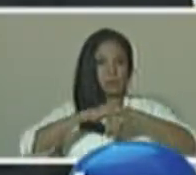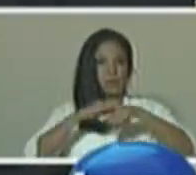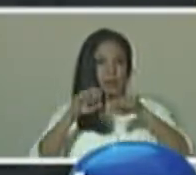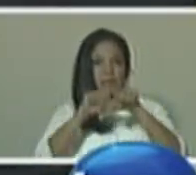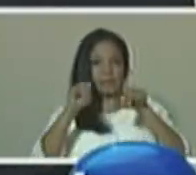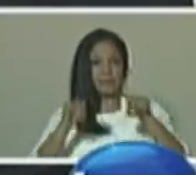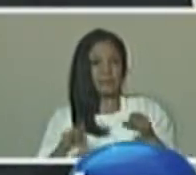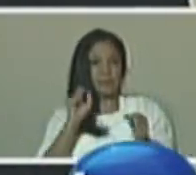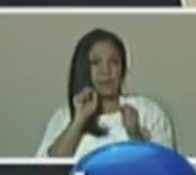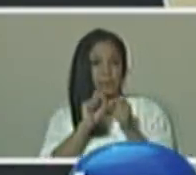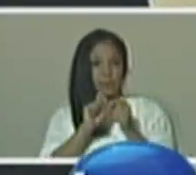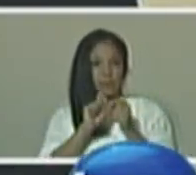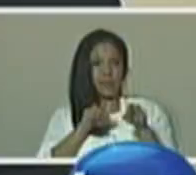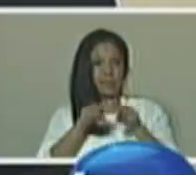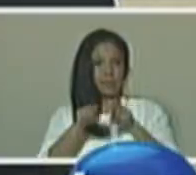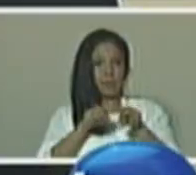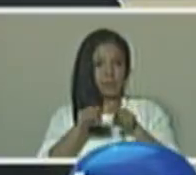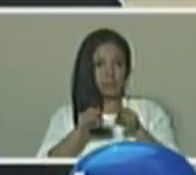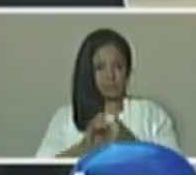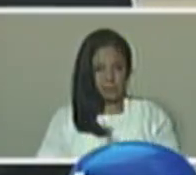puntaje de esta competencia?